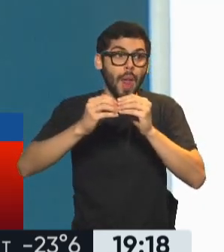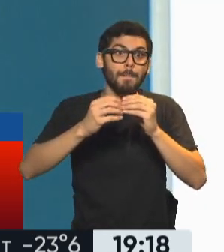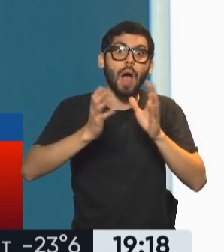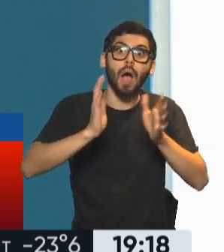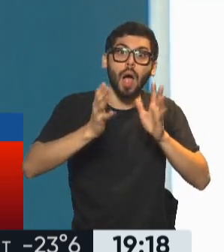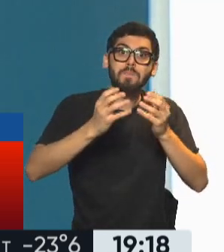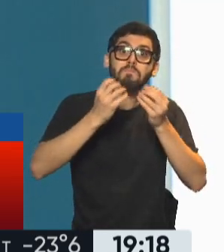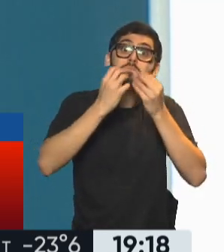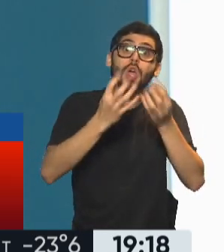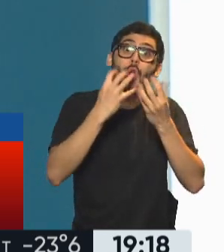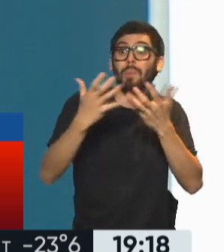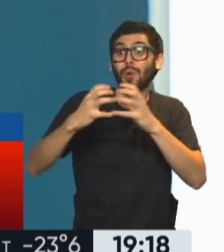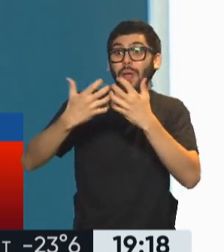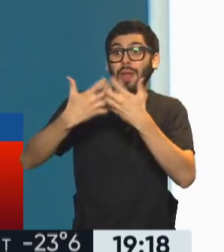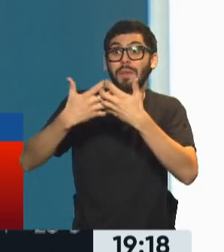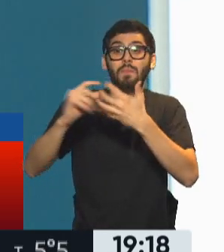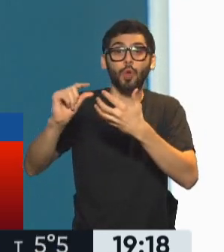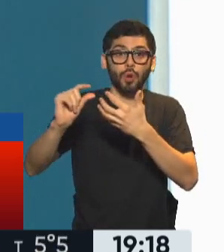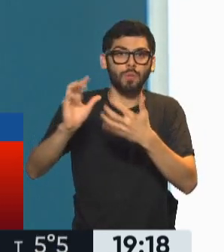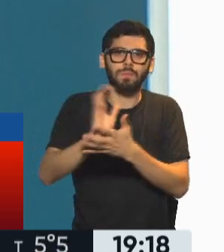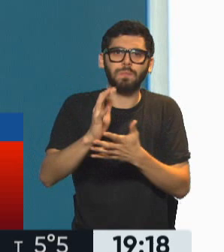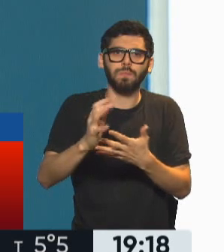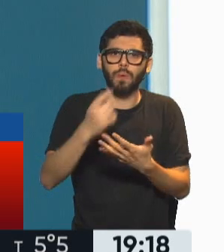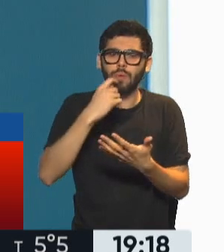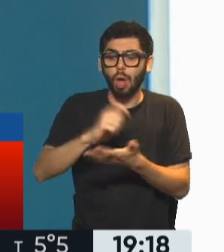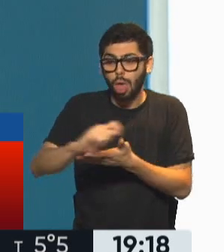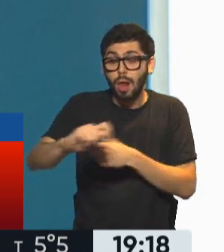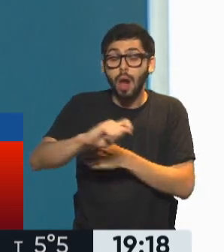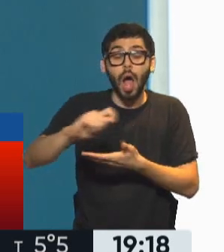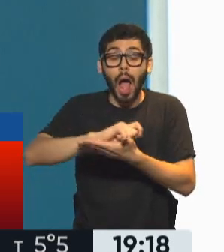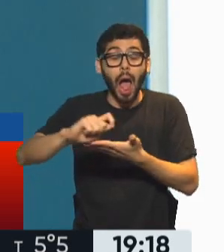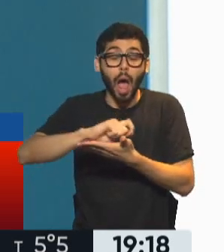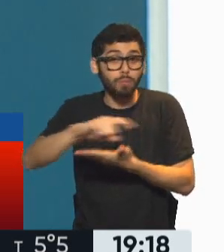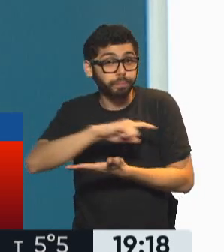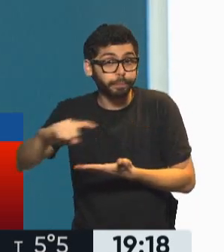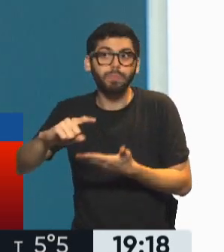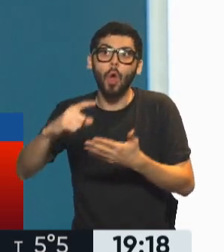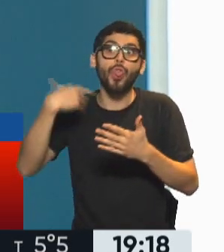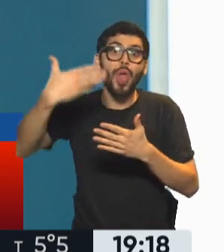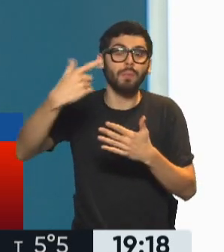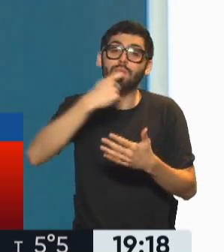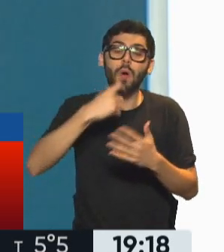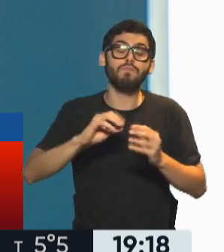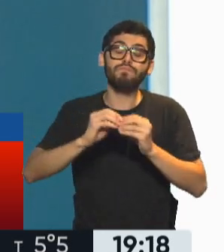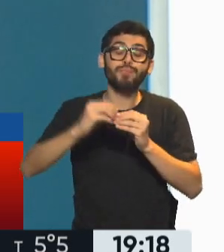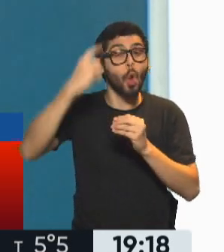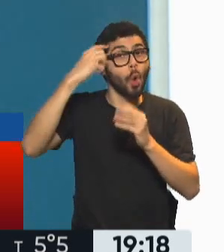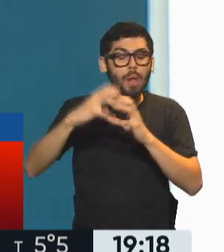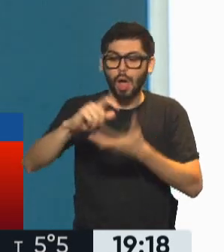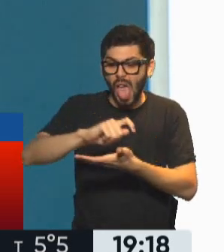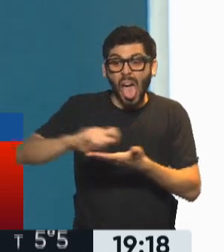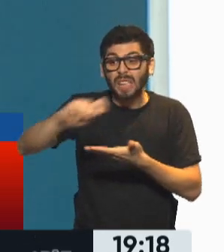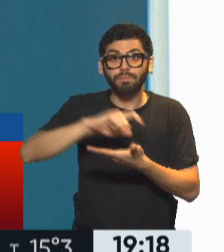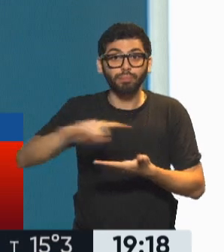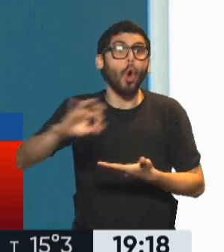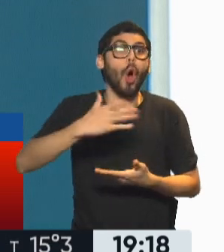importante, muchas veces hay que decir, vos podés aprender a escribir de nuevo, podés aprender a hablar de nuevo una vez después de que tenga un problema cerebral que le impide